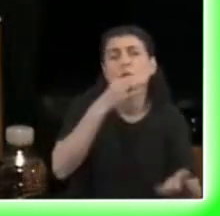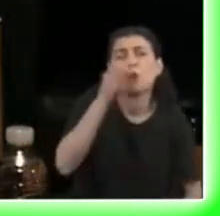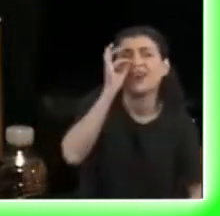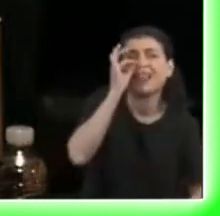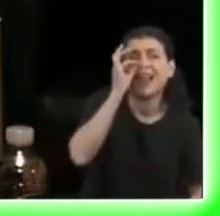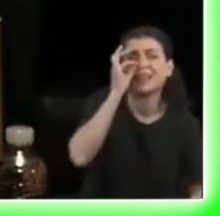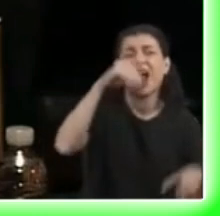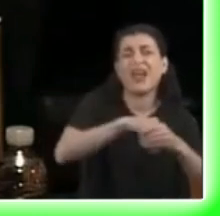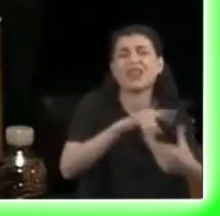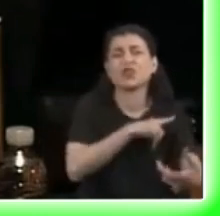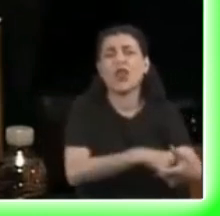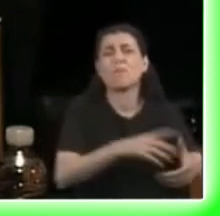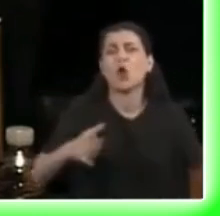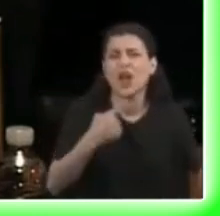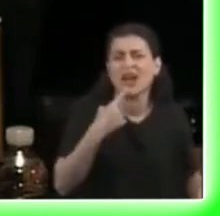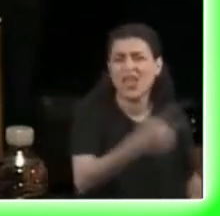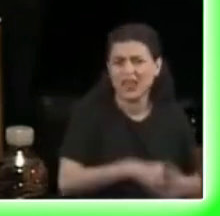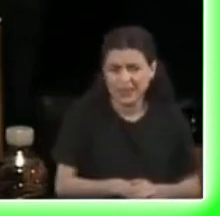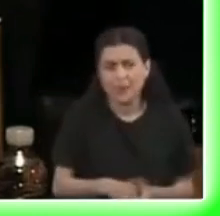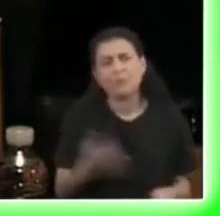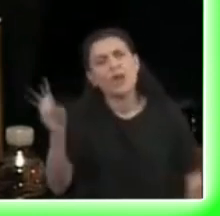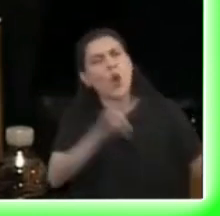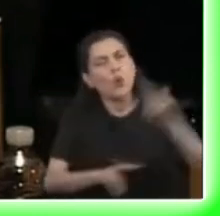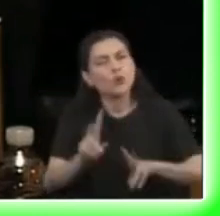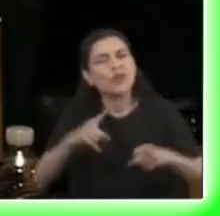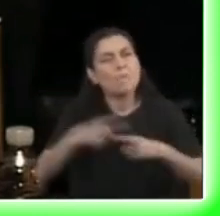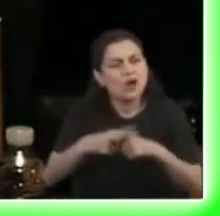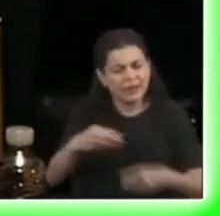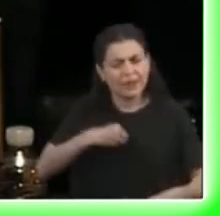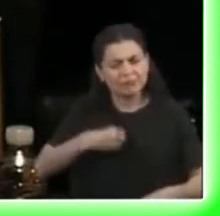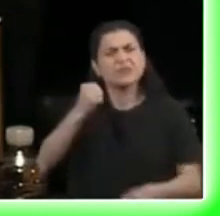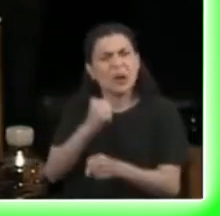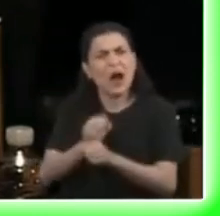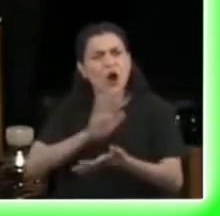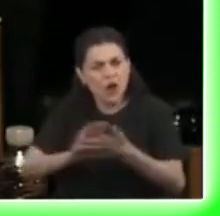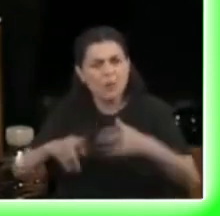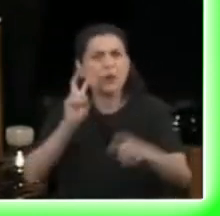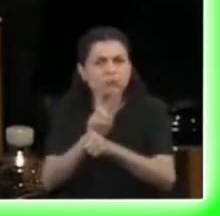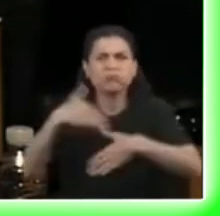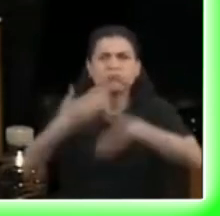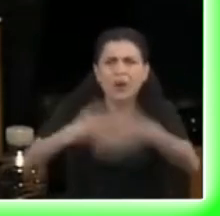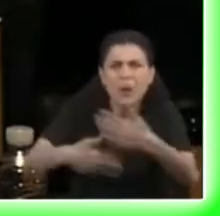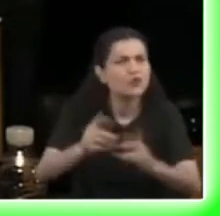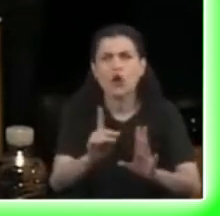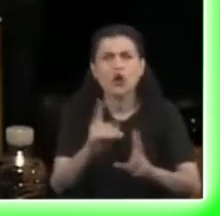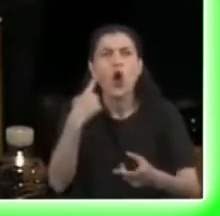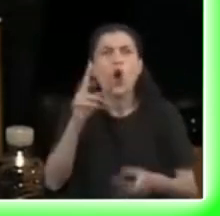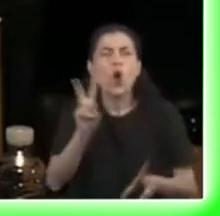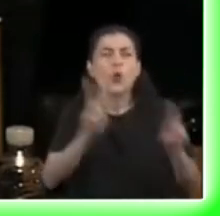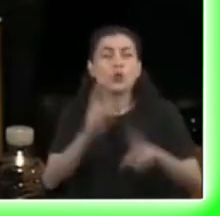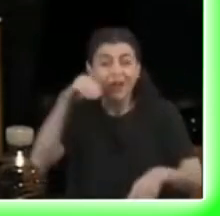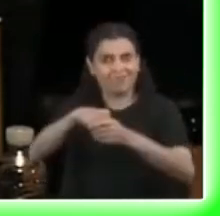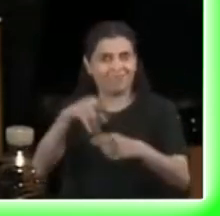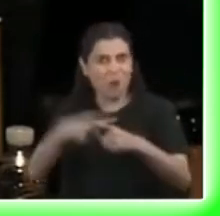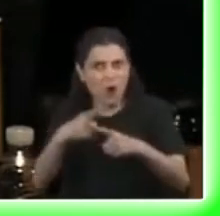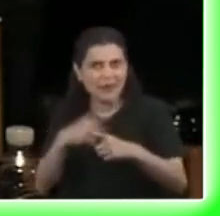poder, que en vez de ver en la política como vocación de servicio, ven una caja a la que parasitar de por vida y un medio para